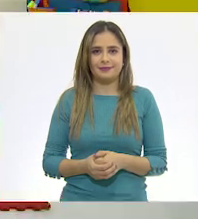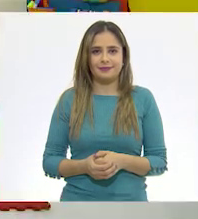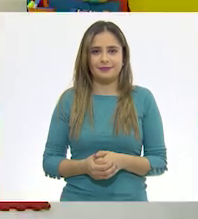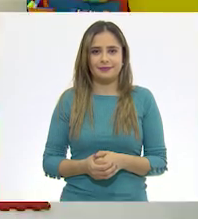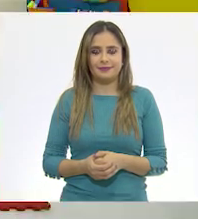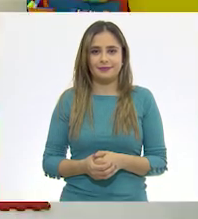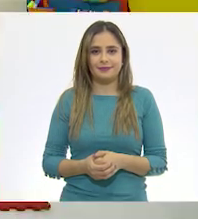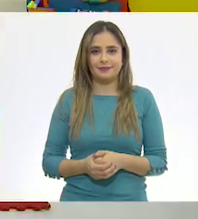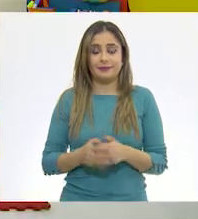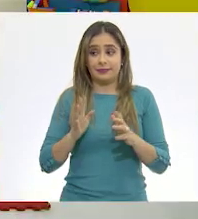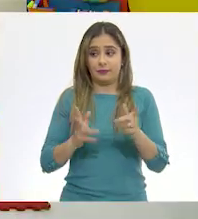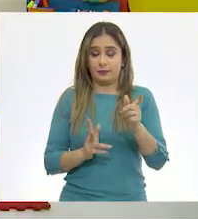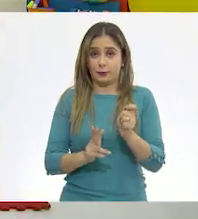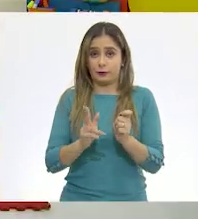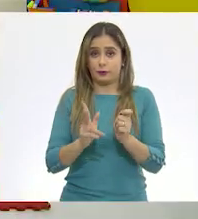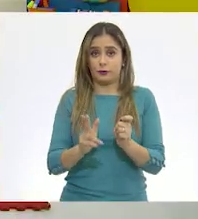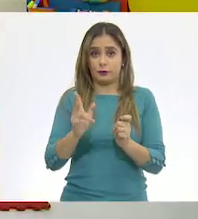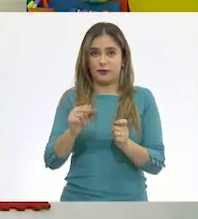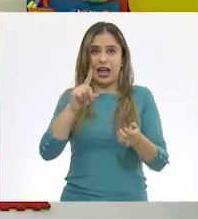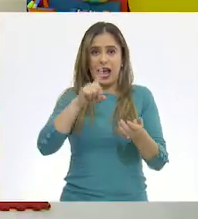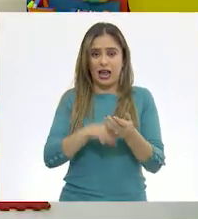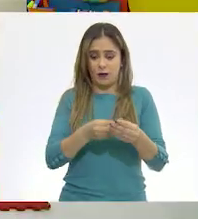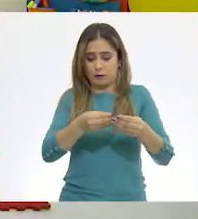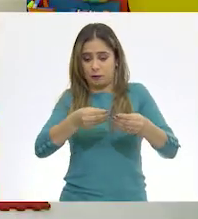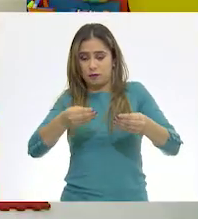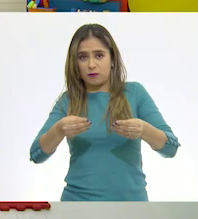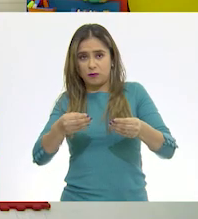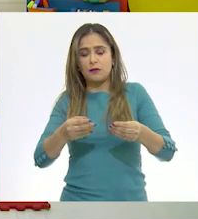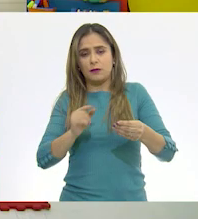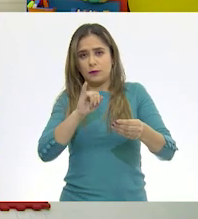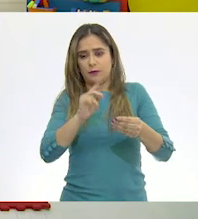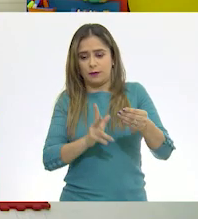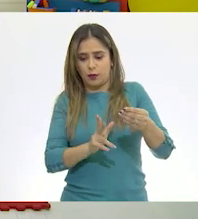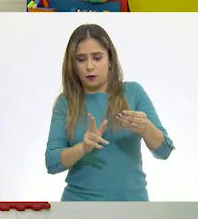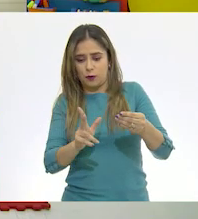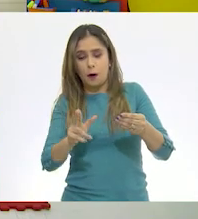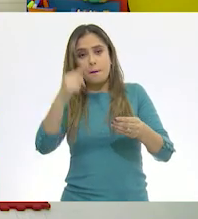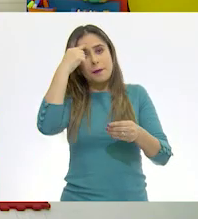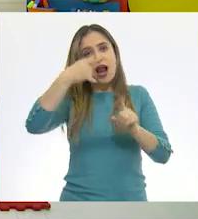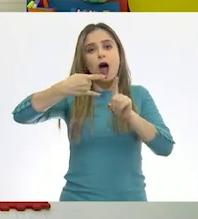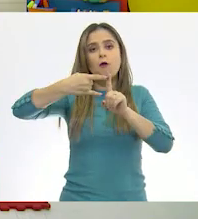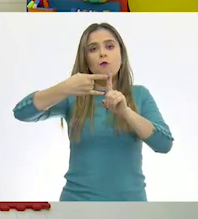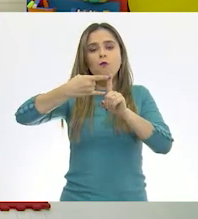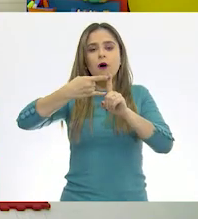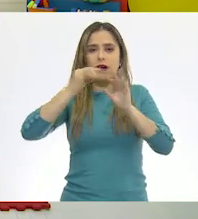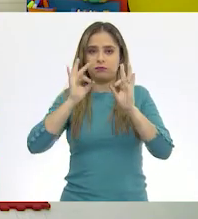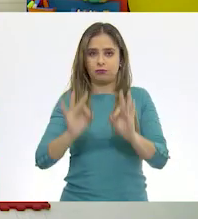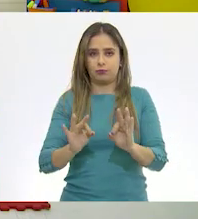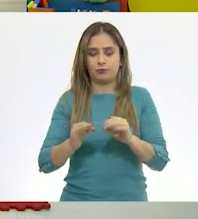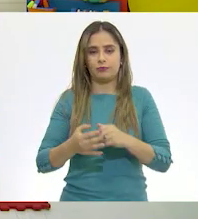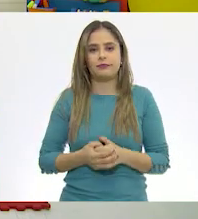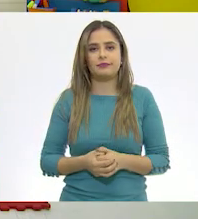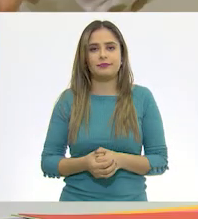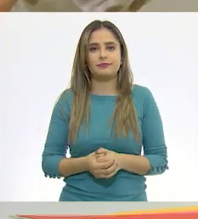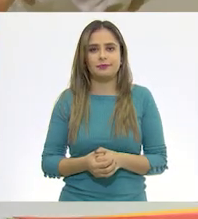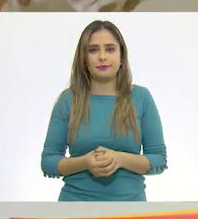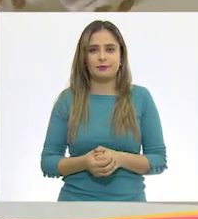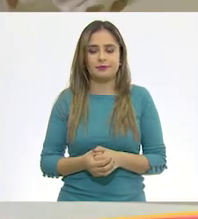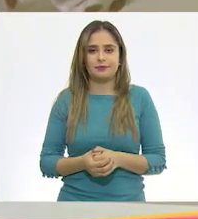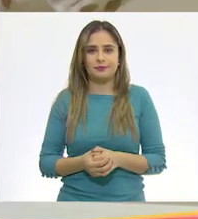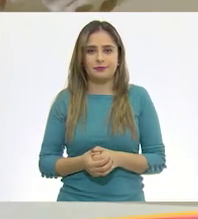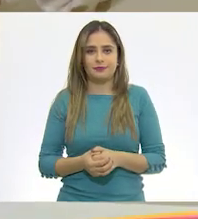Y corto lo que sobró. Sí, para tener un cuadrado. Nuestro cuadrado. A ver.